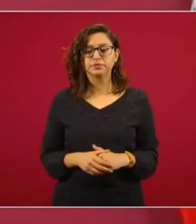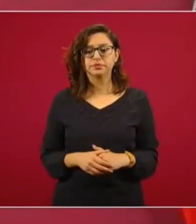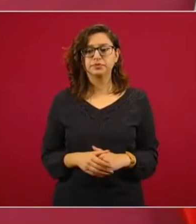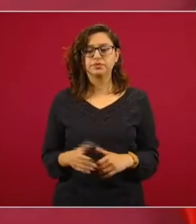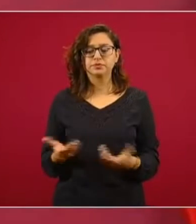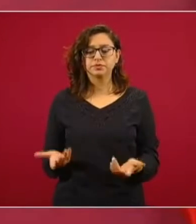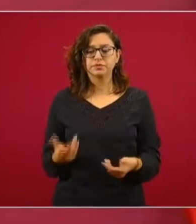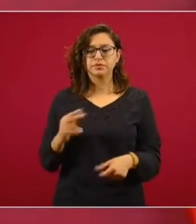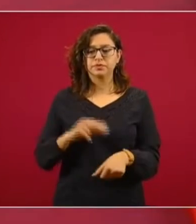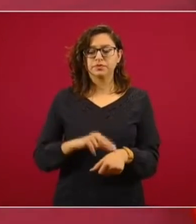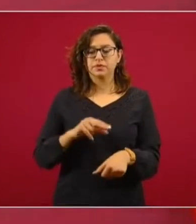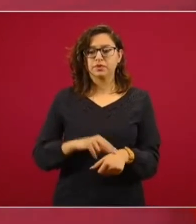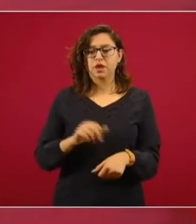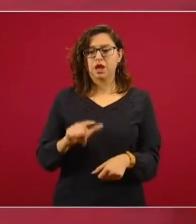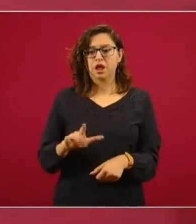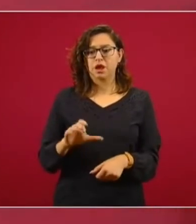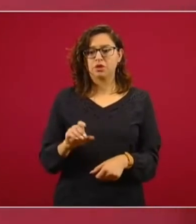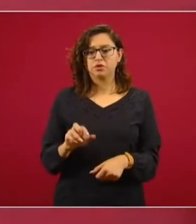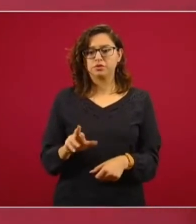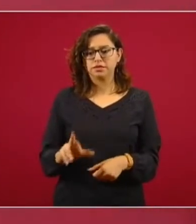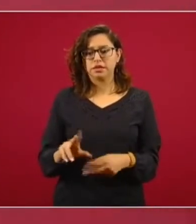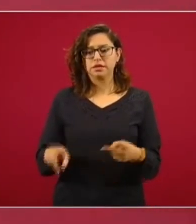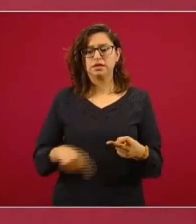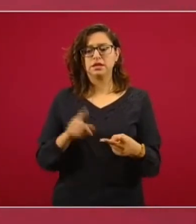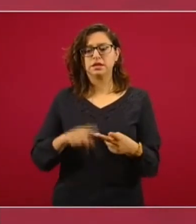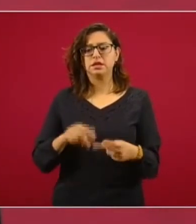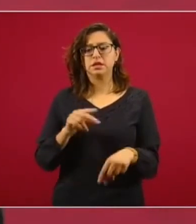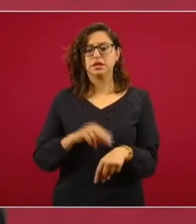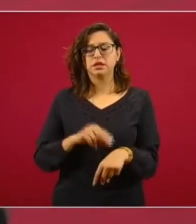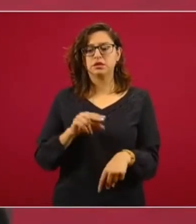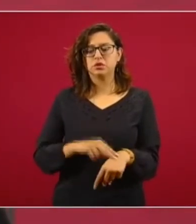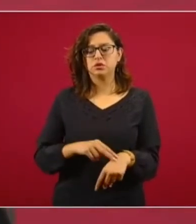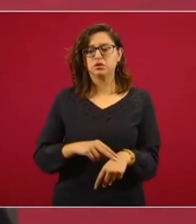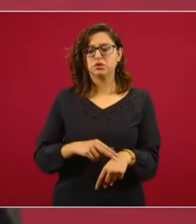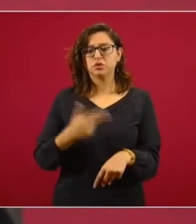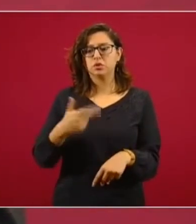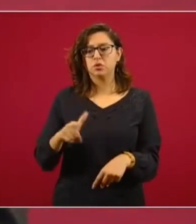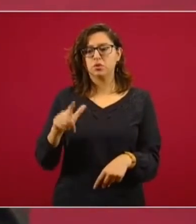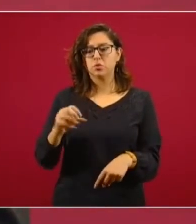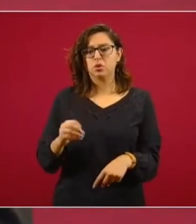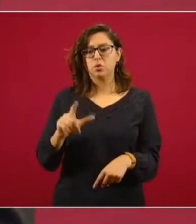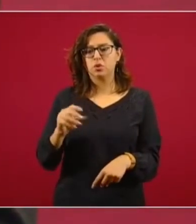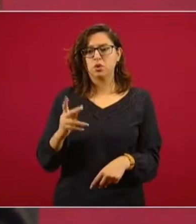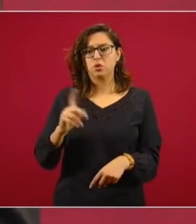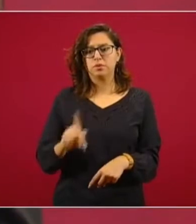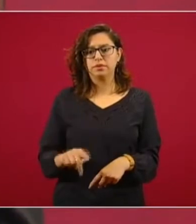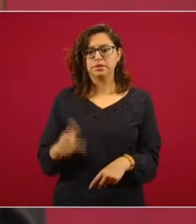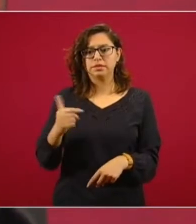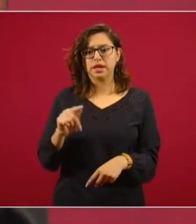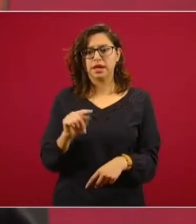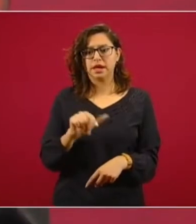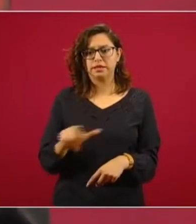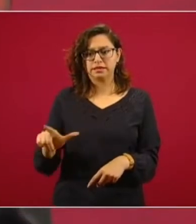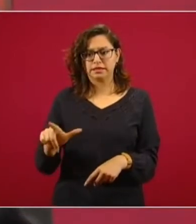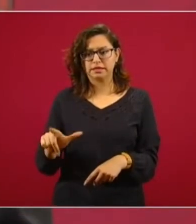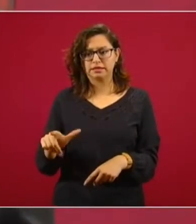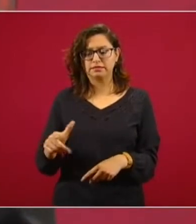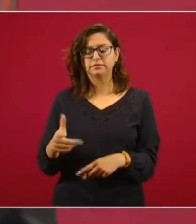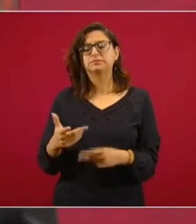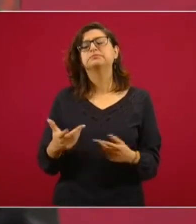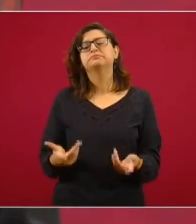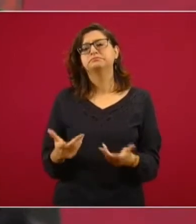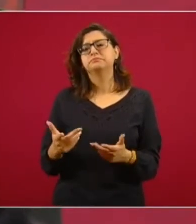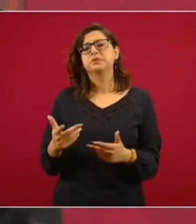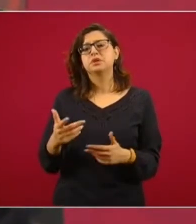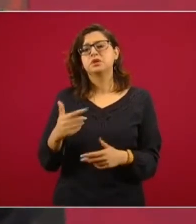al doctor Alcocer y al doctor Hugo López-Gatell, que me gustaría que en el caso